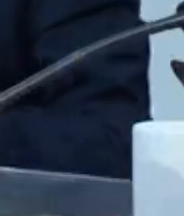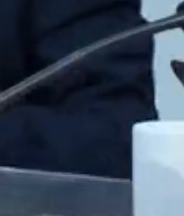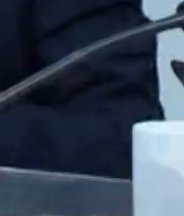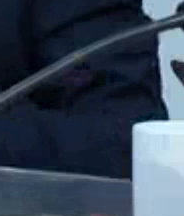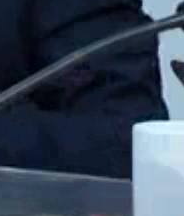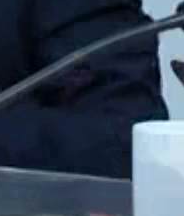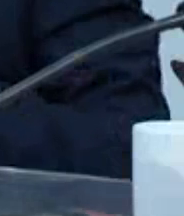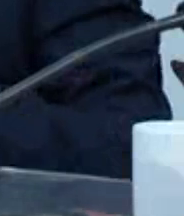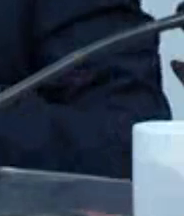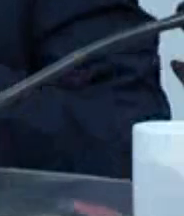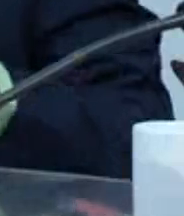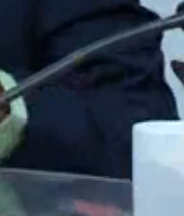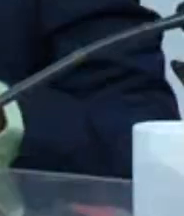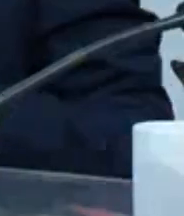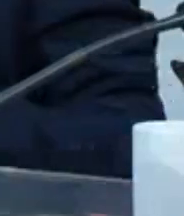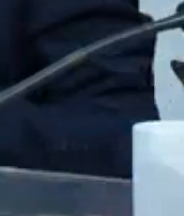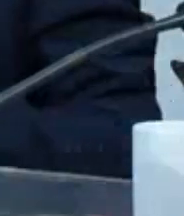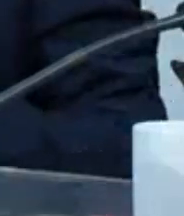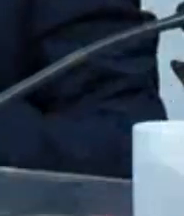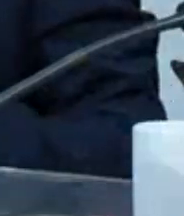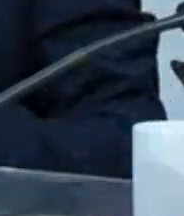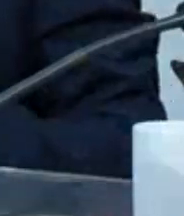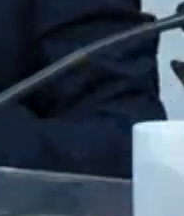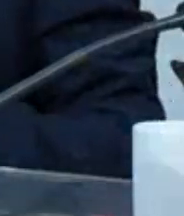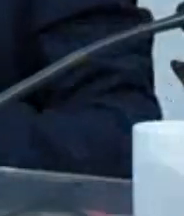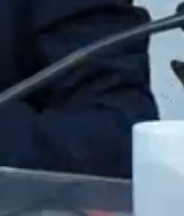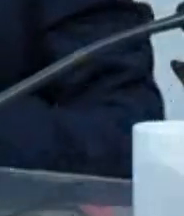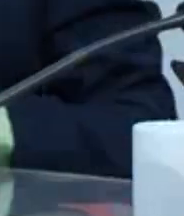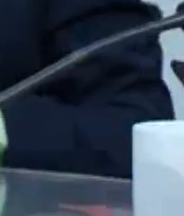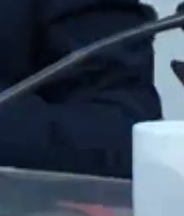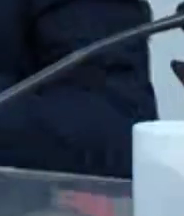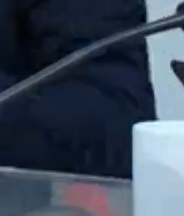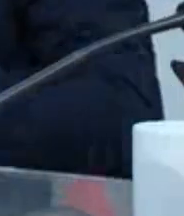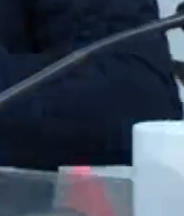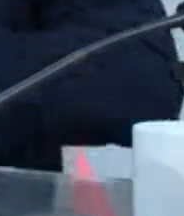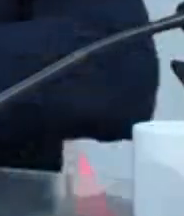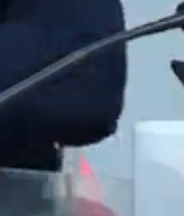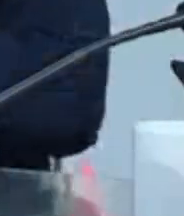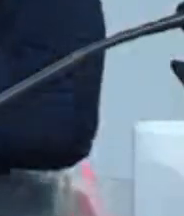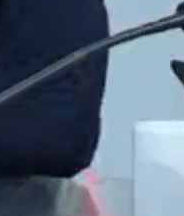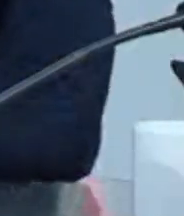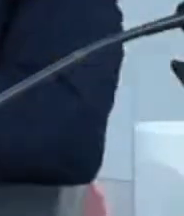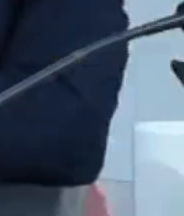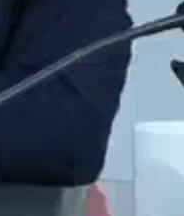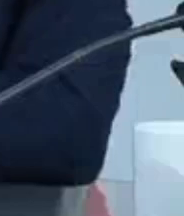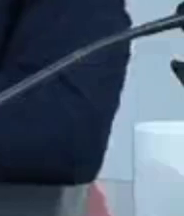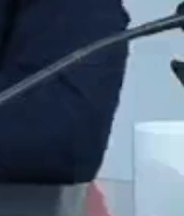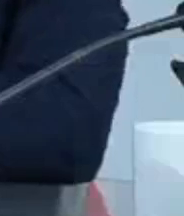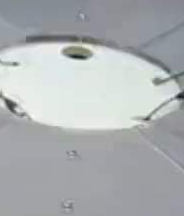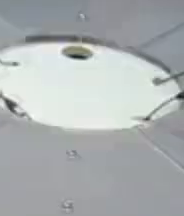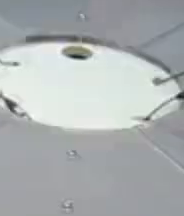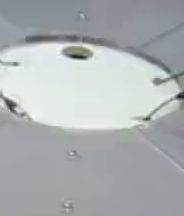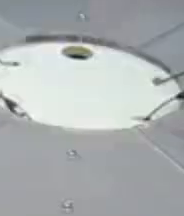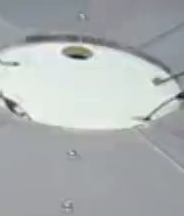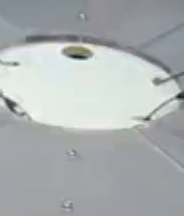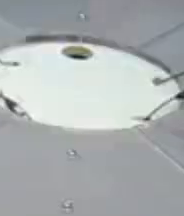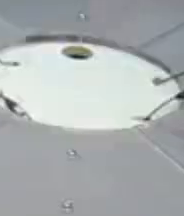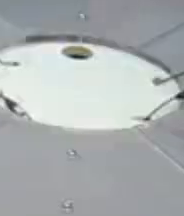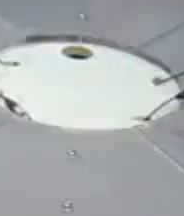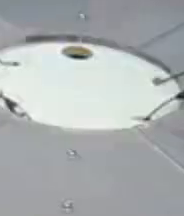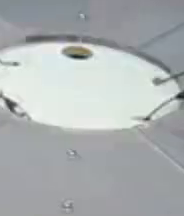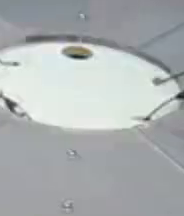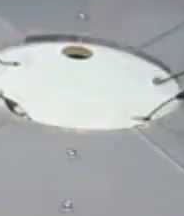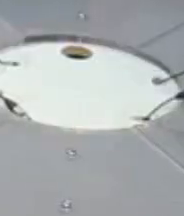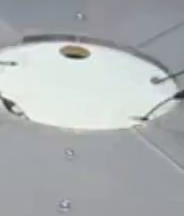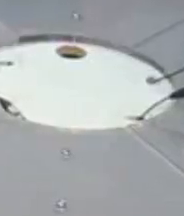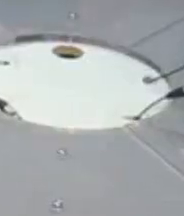más del 60% de los montos que se movieron desde tarjetas magnéticas movieron saldo y no fue para extraer efectivo. O sea, saldo para hacer operaciones.